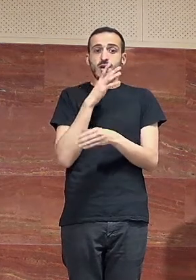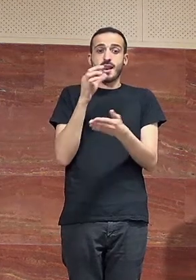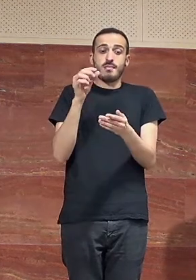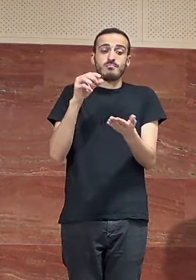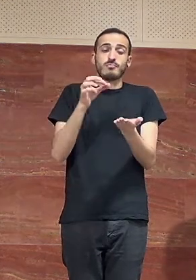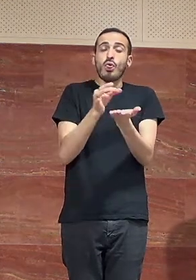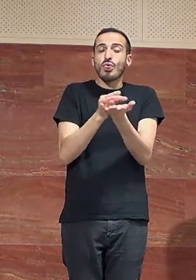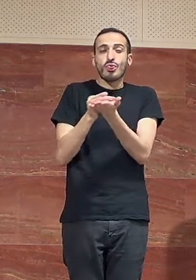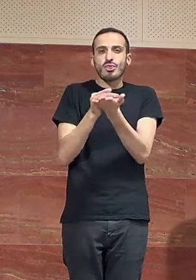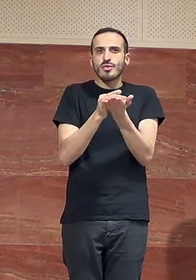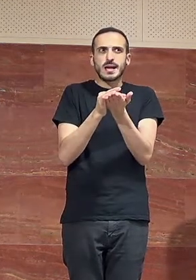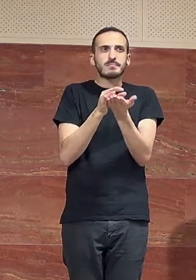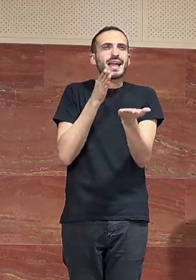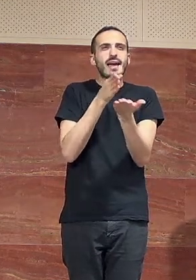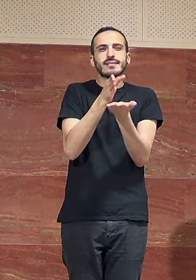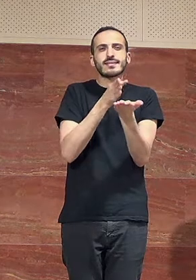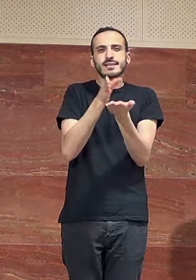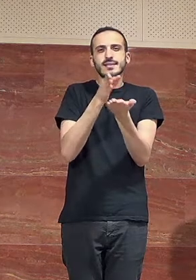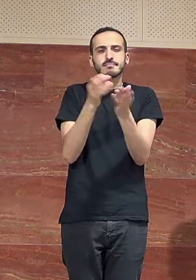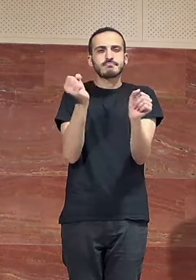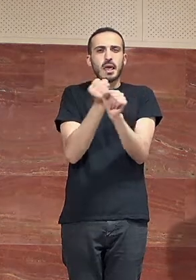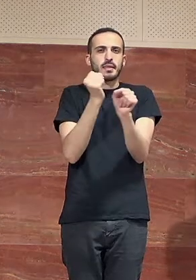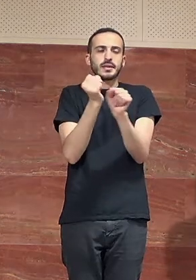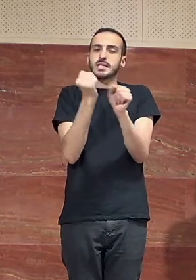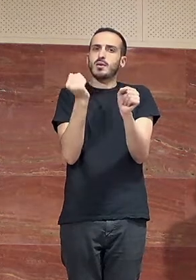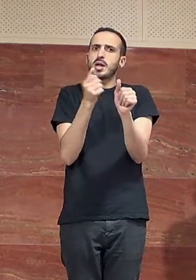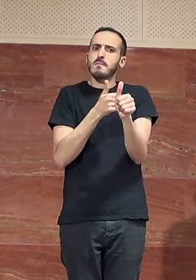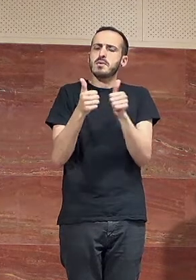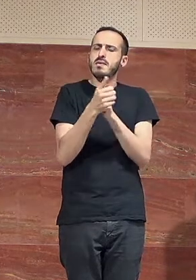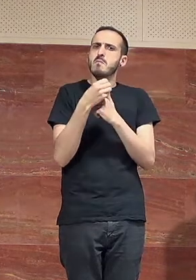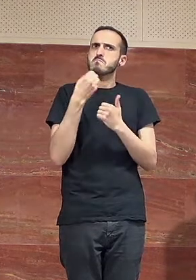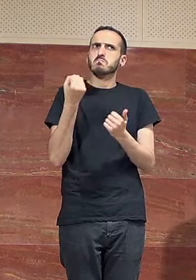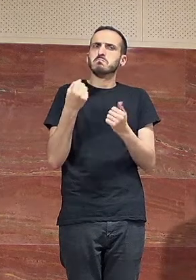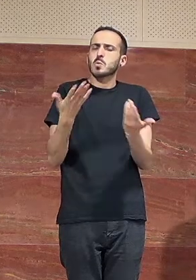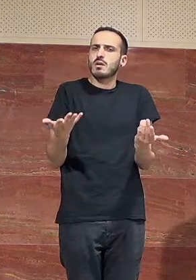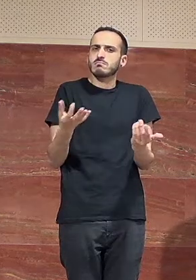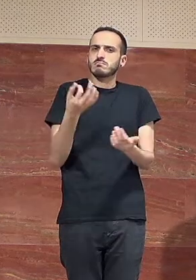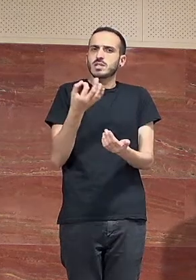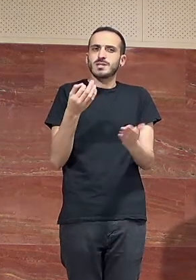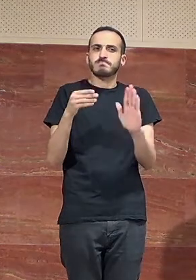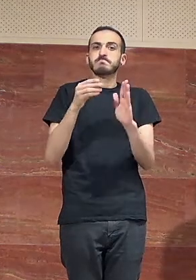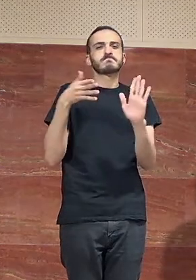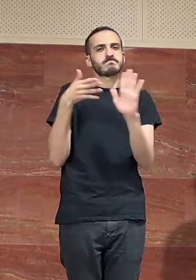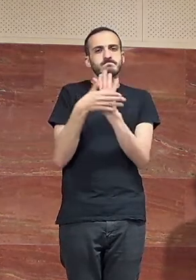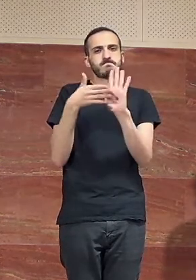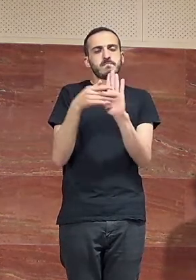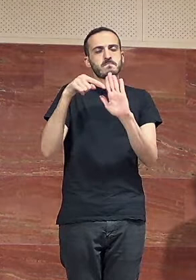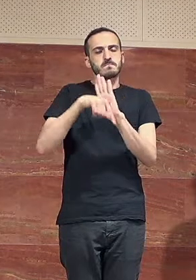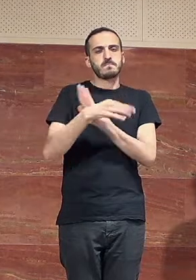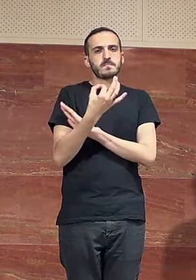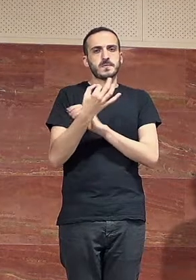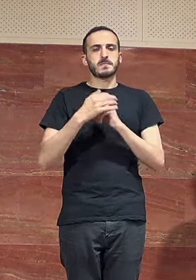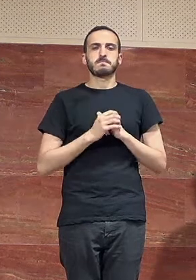las distintas alternativas de intervención y cuáles son las más prioritarias, en este caso con el condicionante de algunas que iban a desarrollarse prácticamente en